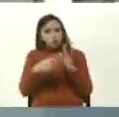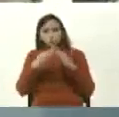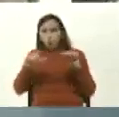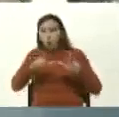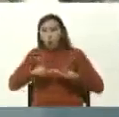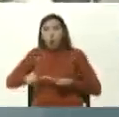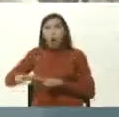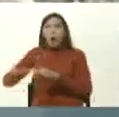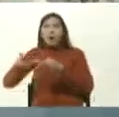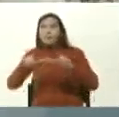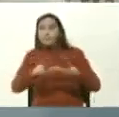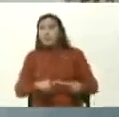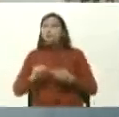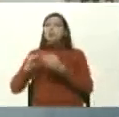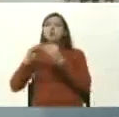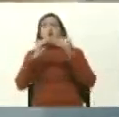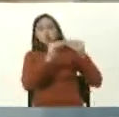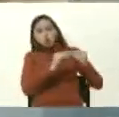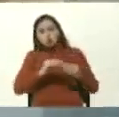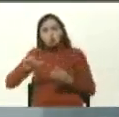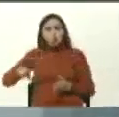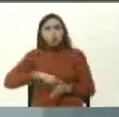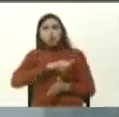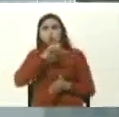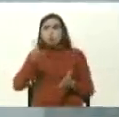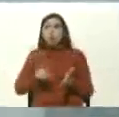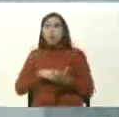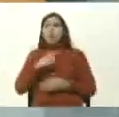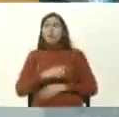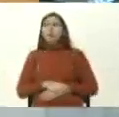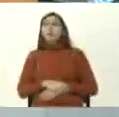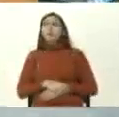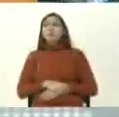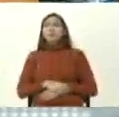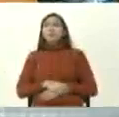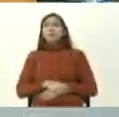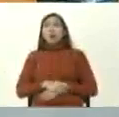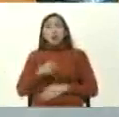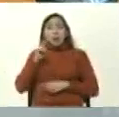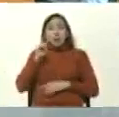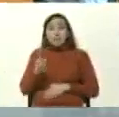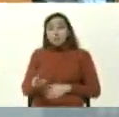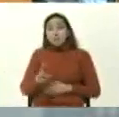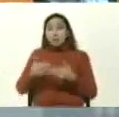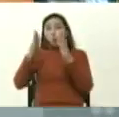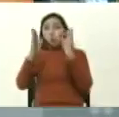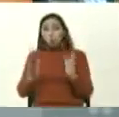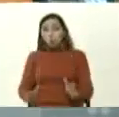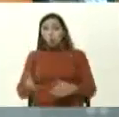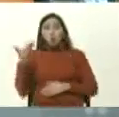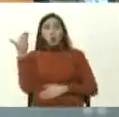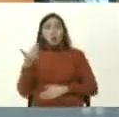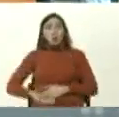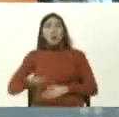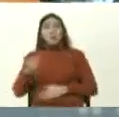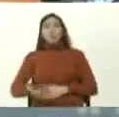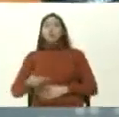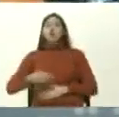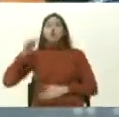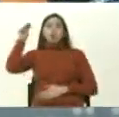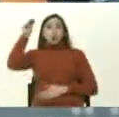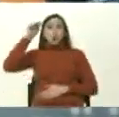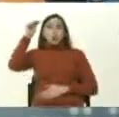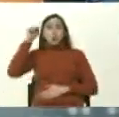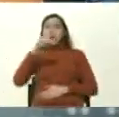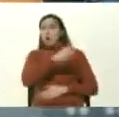espacios que han sido recuperados. Ahí vemos a los niños también en espacios abiertos, muy importante. Los maestros, las